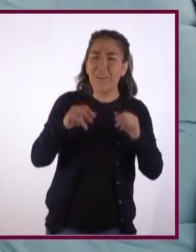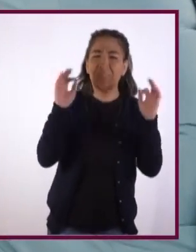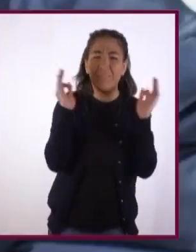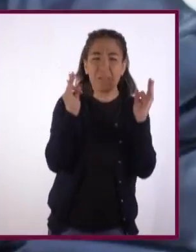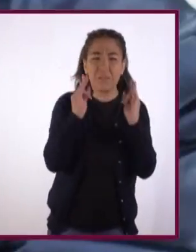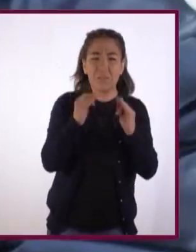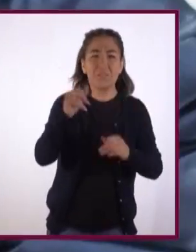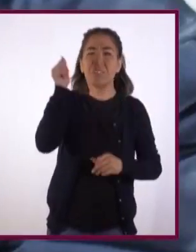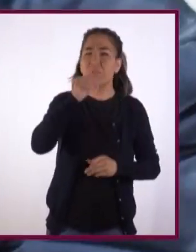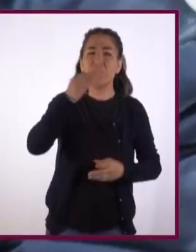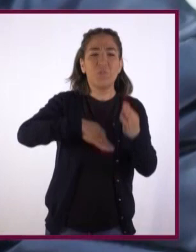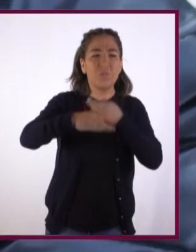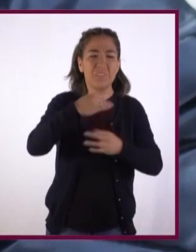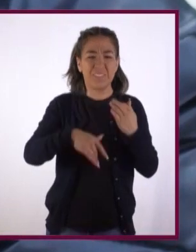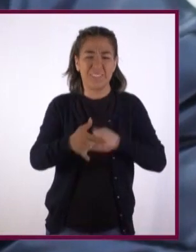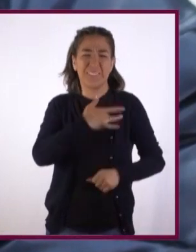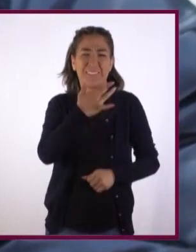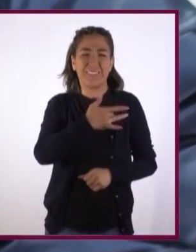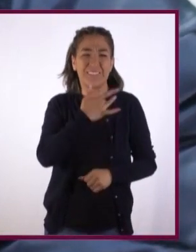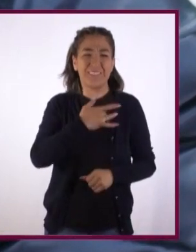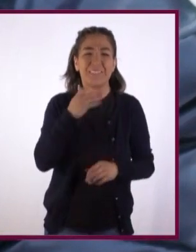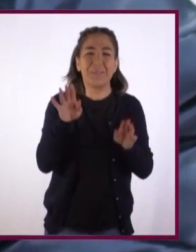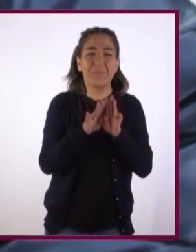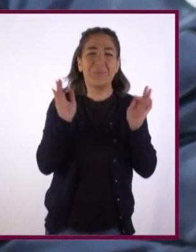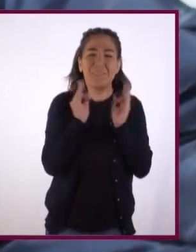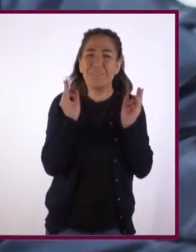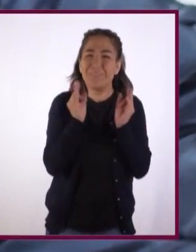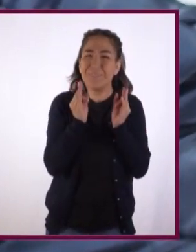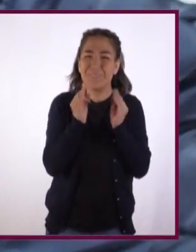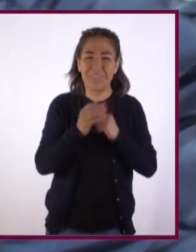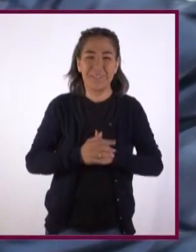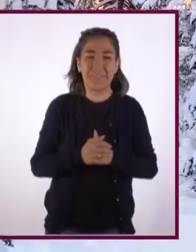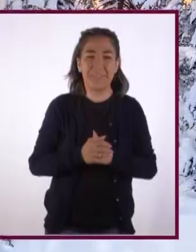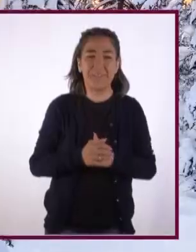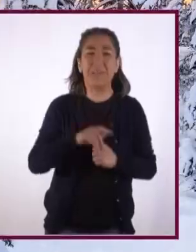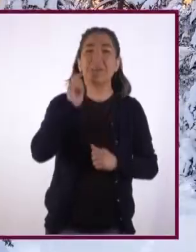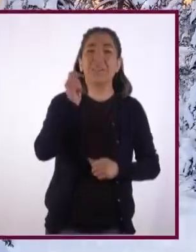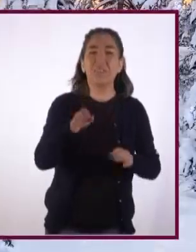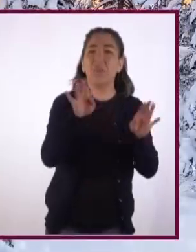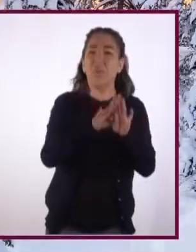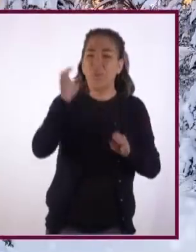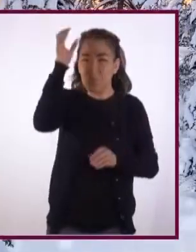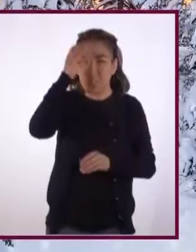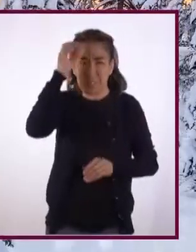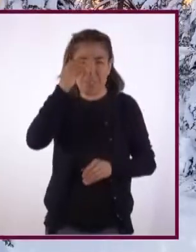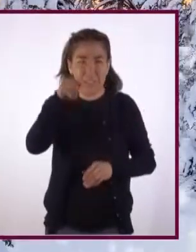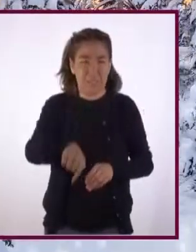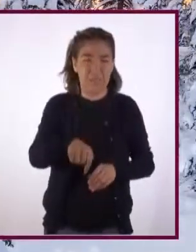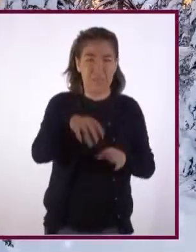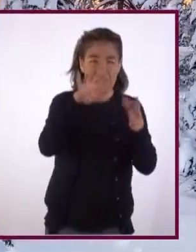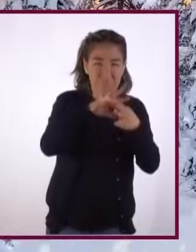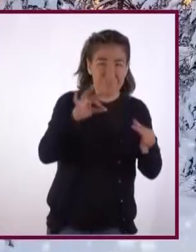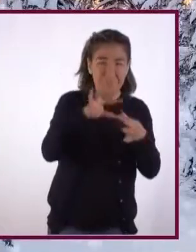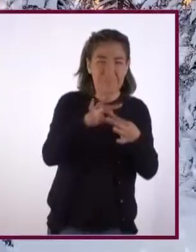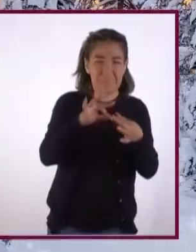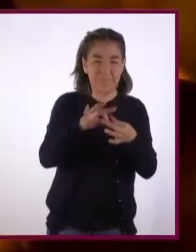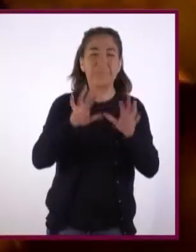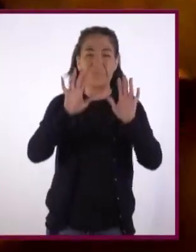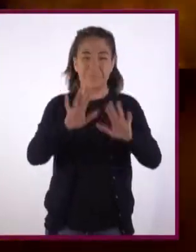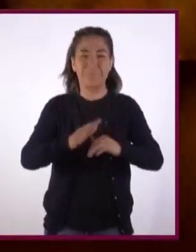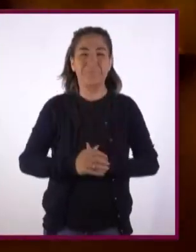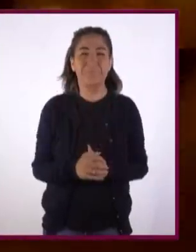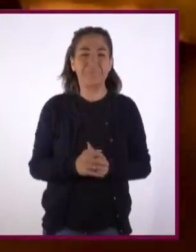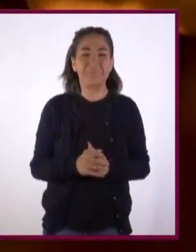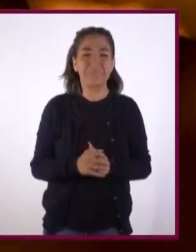existe? Si todos en algún momento hemos experimentado una sensación de frío, ¿puede la ciencia explicar este concepto? Bueno,